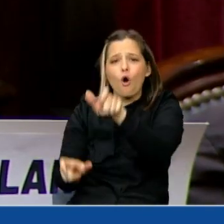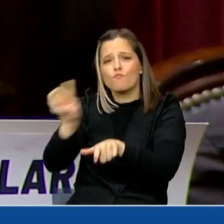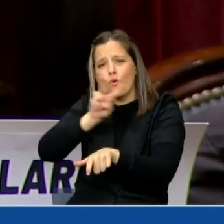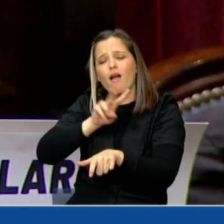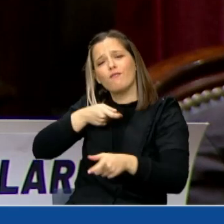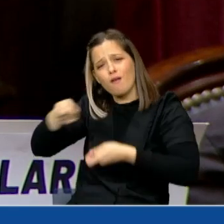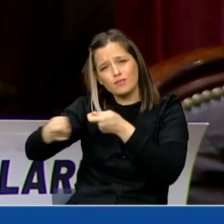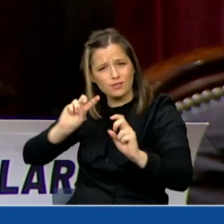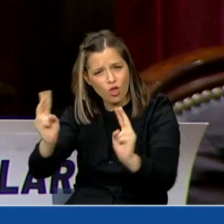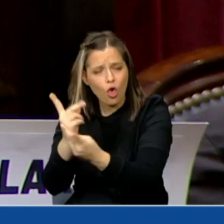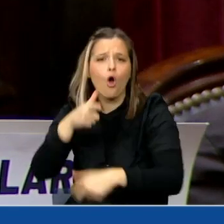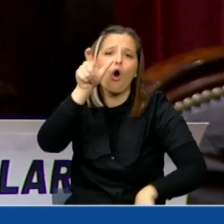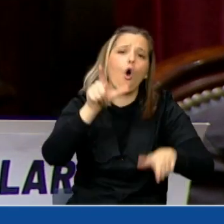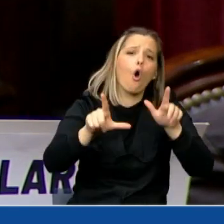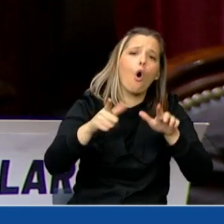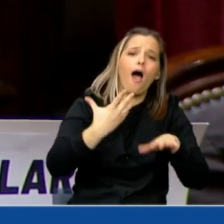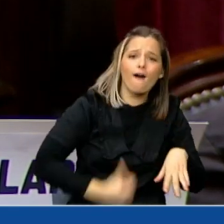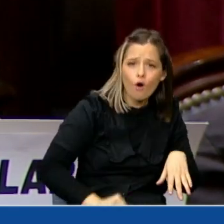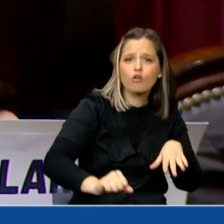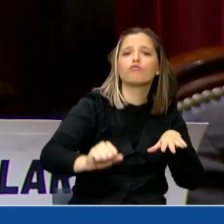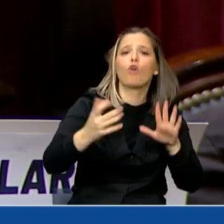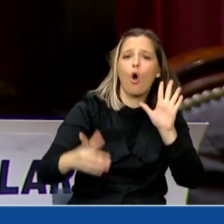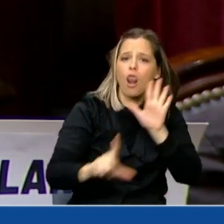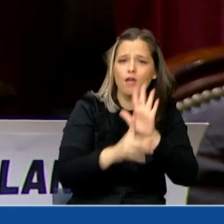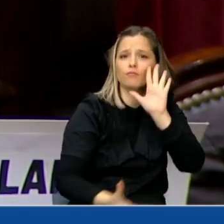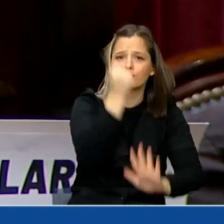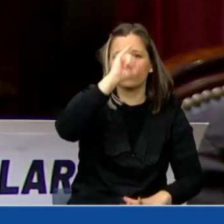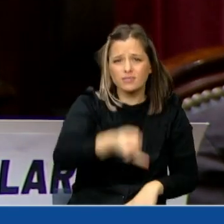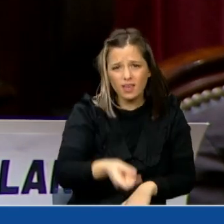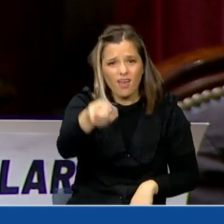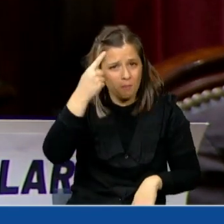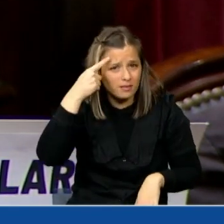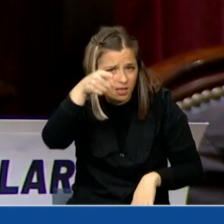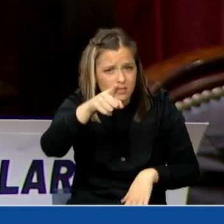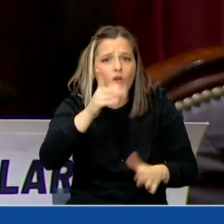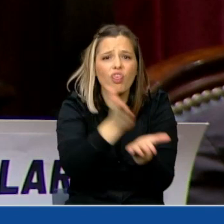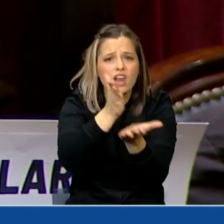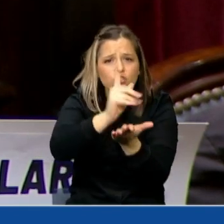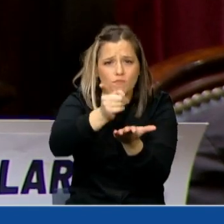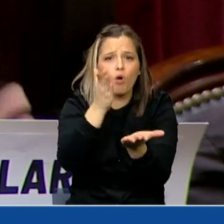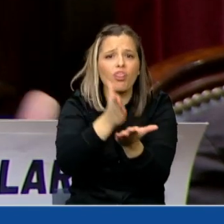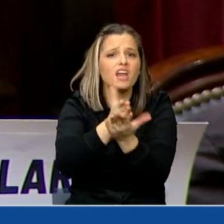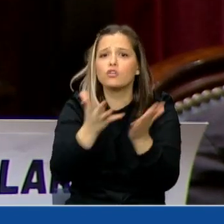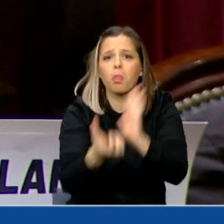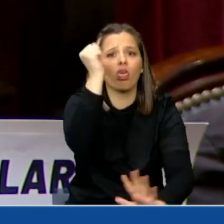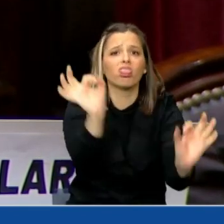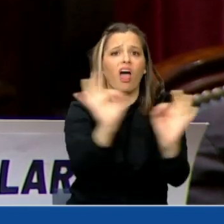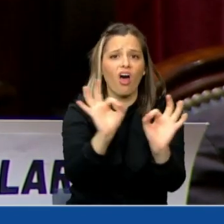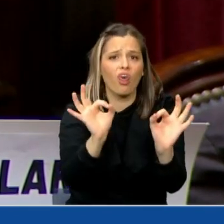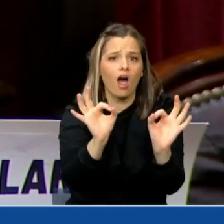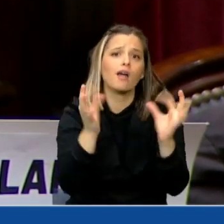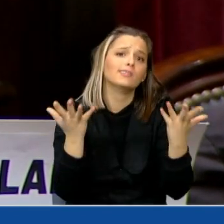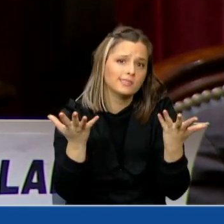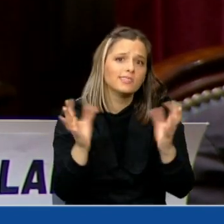que conquistaron el derecho al aborto legal, seguro y gratuito. Imaginemos si ese derecho se hubiese conquistado, no se hubiese conquistado si no se salía